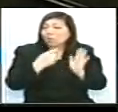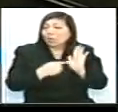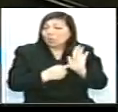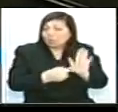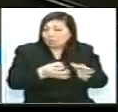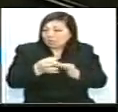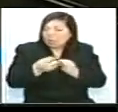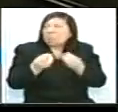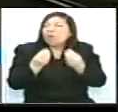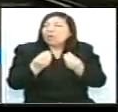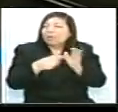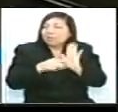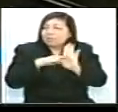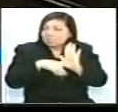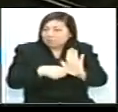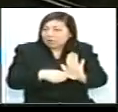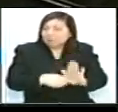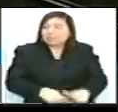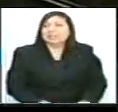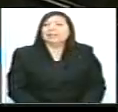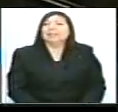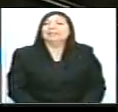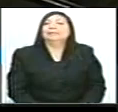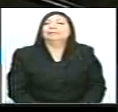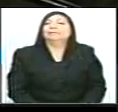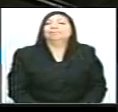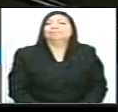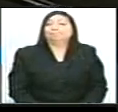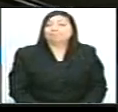demostrar seguidamente.